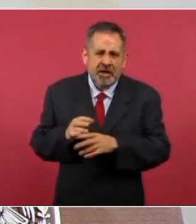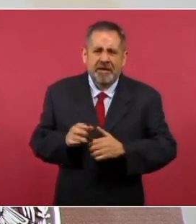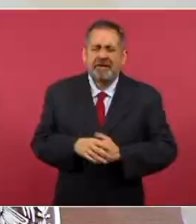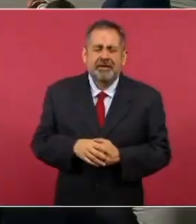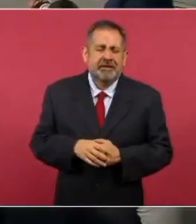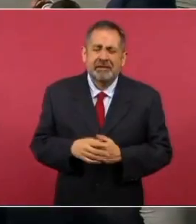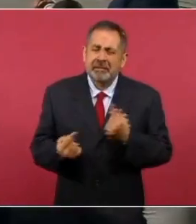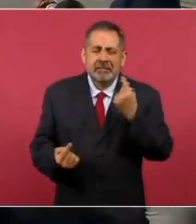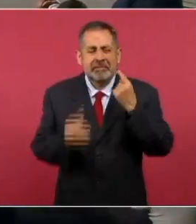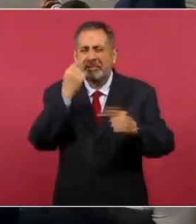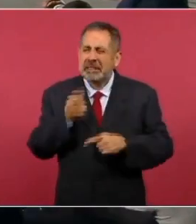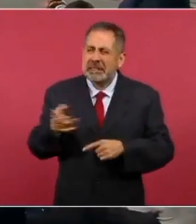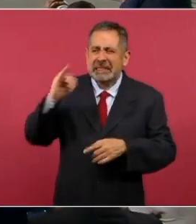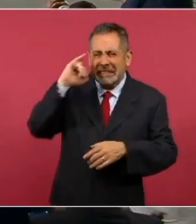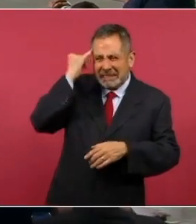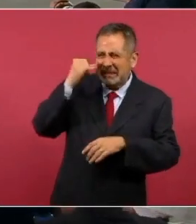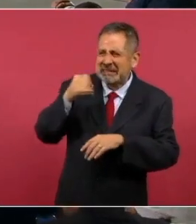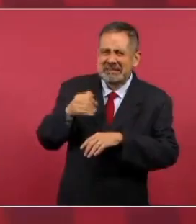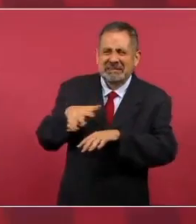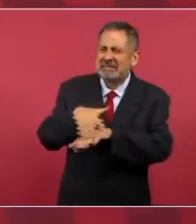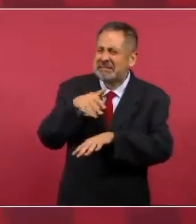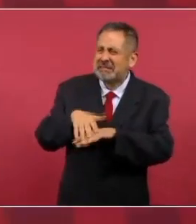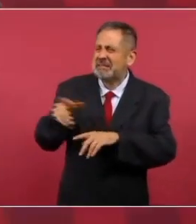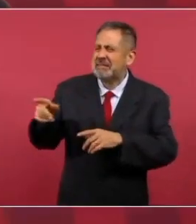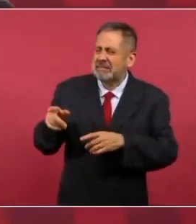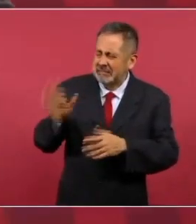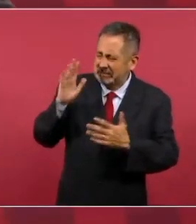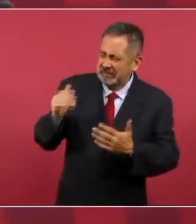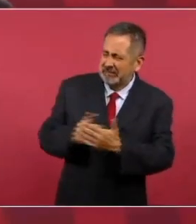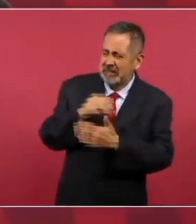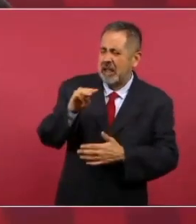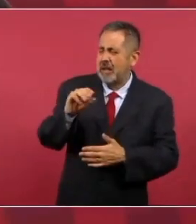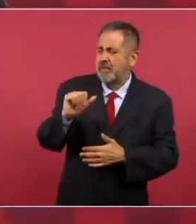Indio Patarrajada de Macuspana, ya hasta expliqué de que